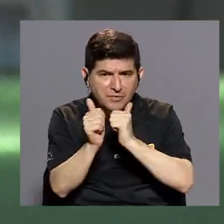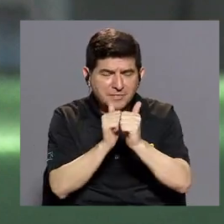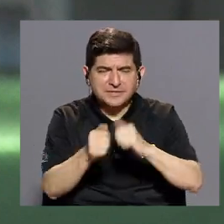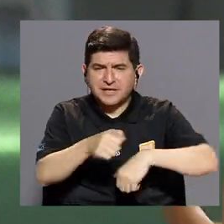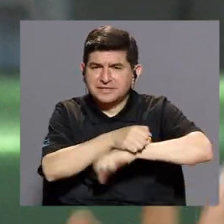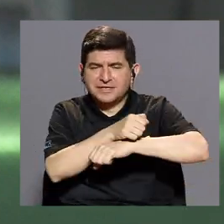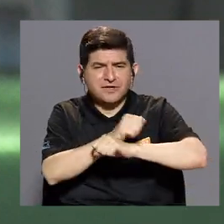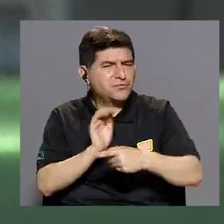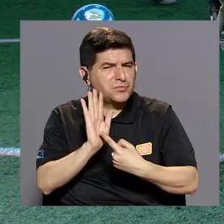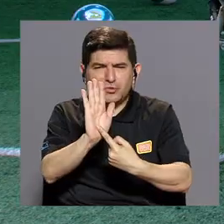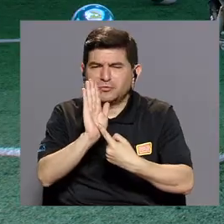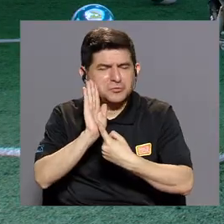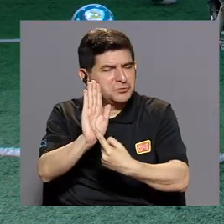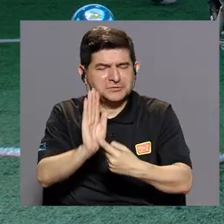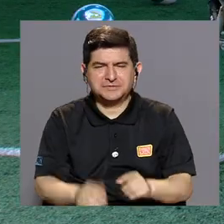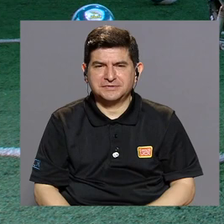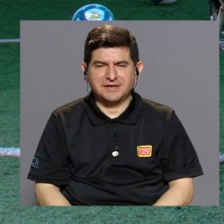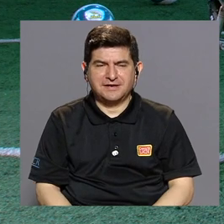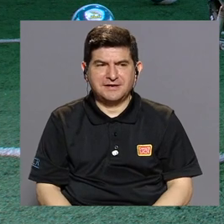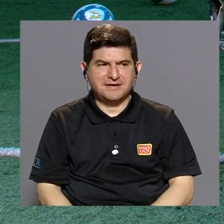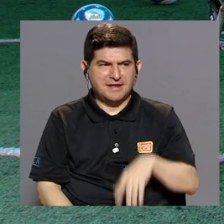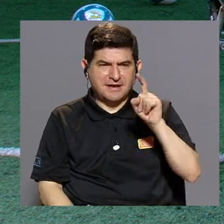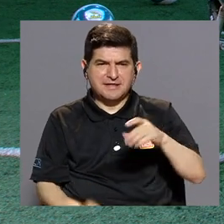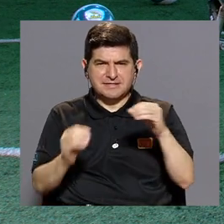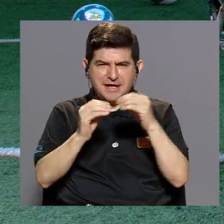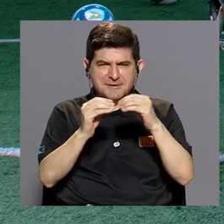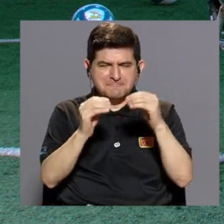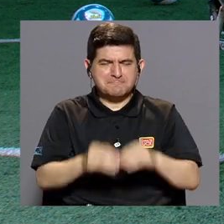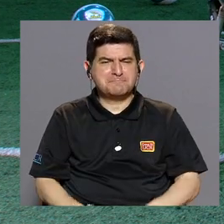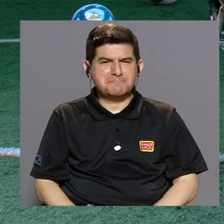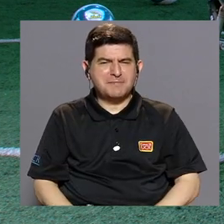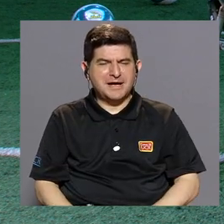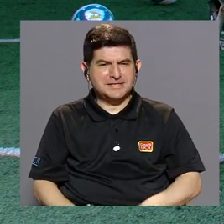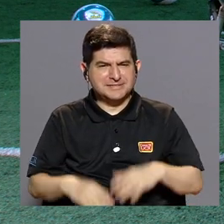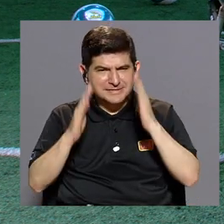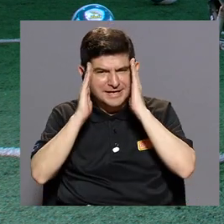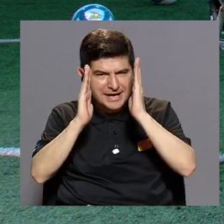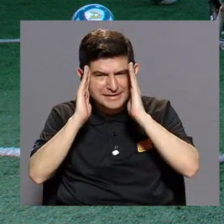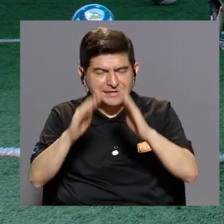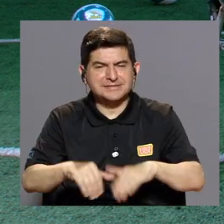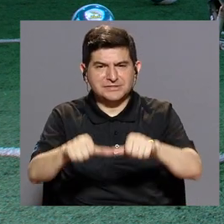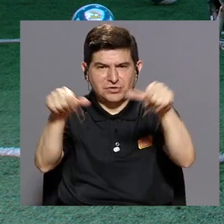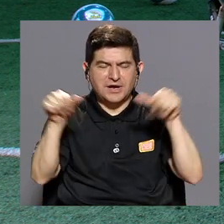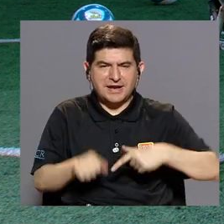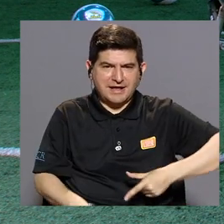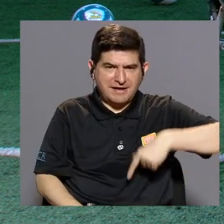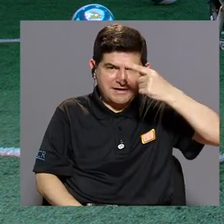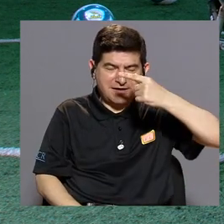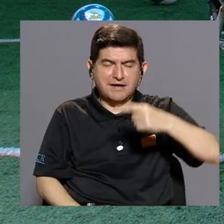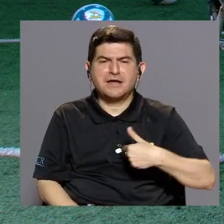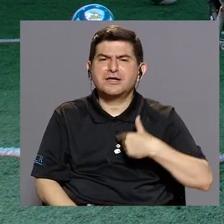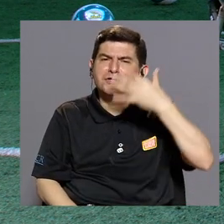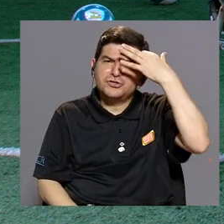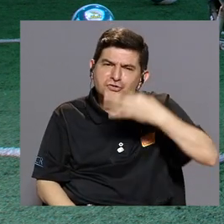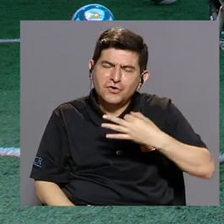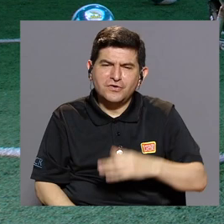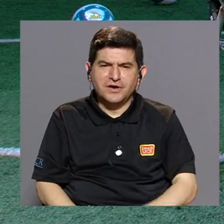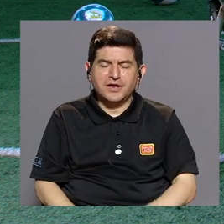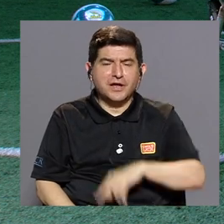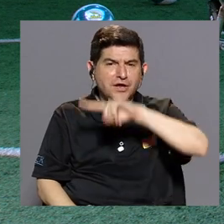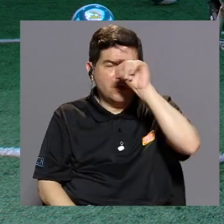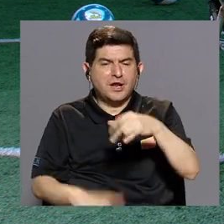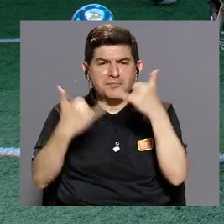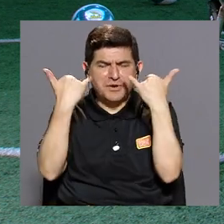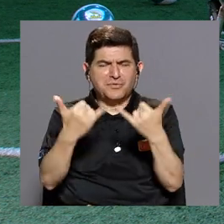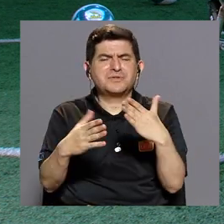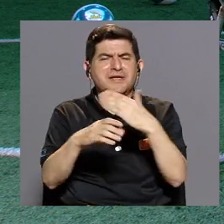lo proyectan tanto. Entonces, yo creo que es un montón... Tenemos que ponernos más las pilas en esa, sí, en y esa además, área. A nivel gerencial. Y además yo creo que, y esa pregunta